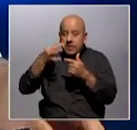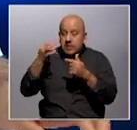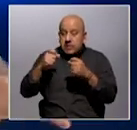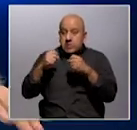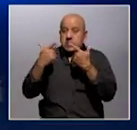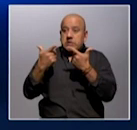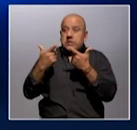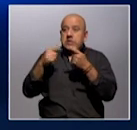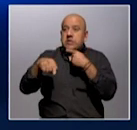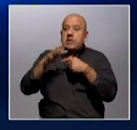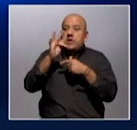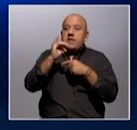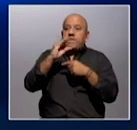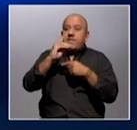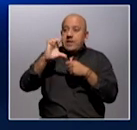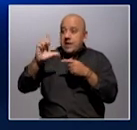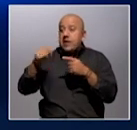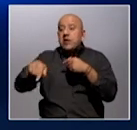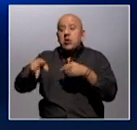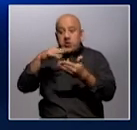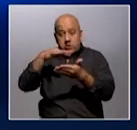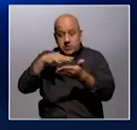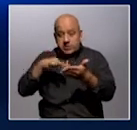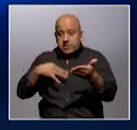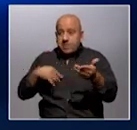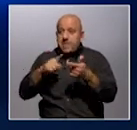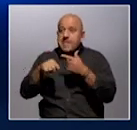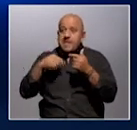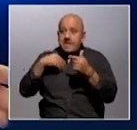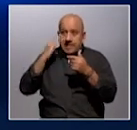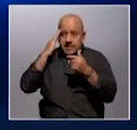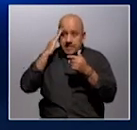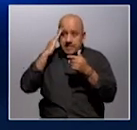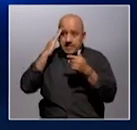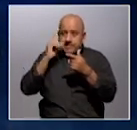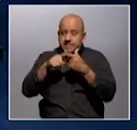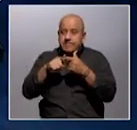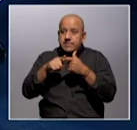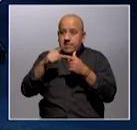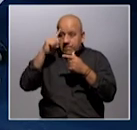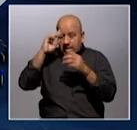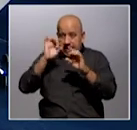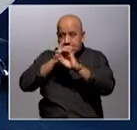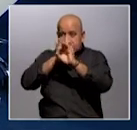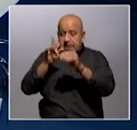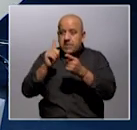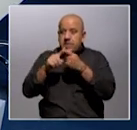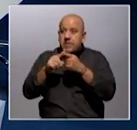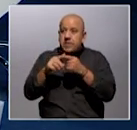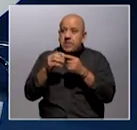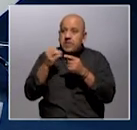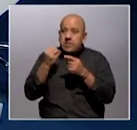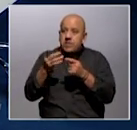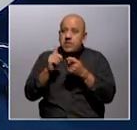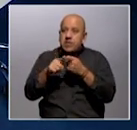y fidel lo leyó eso se sabe eso porque también le ve